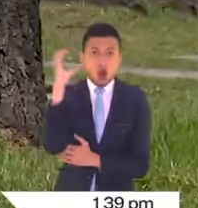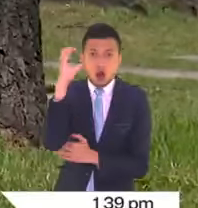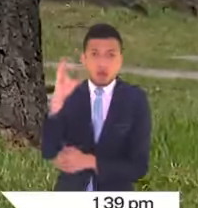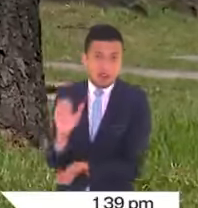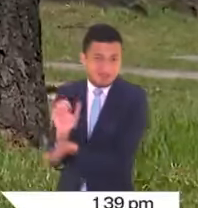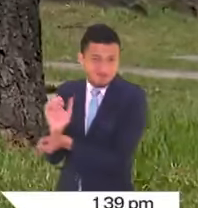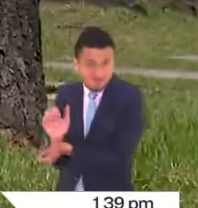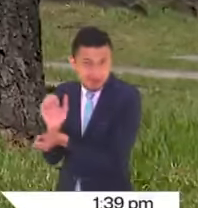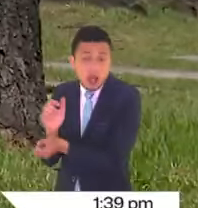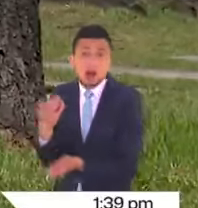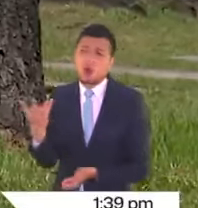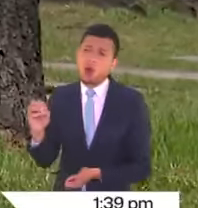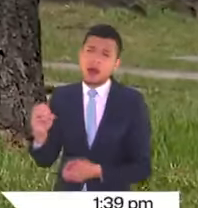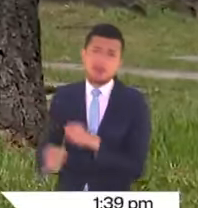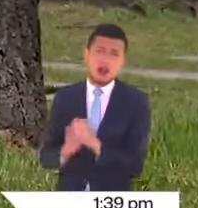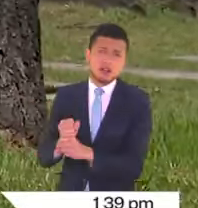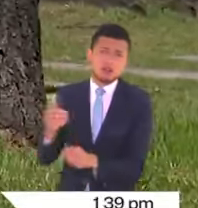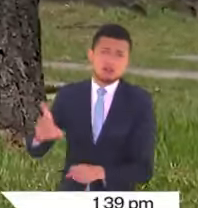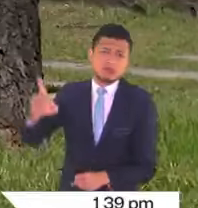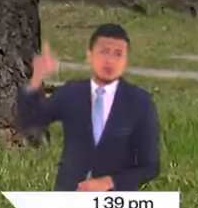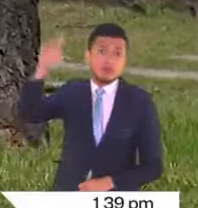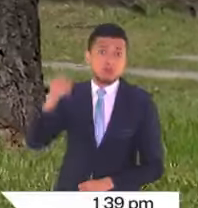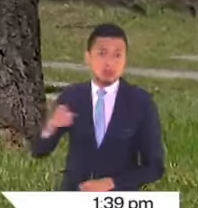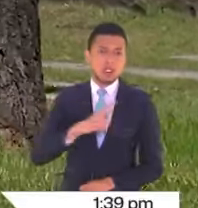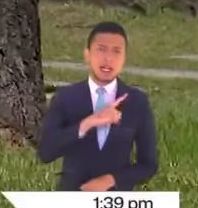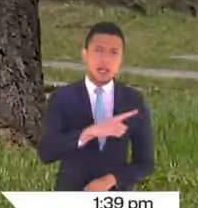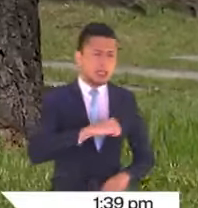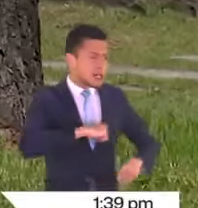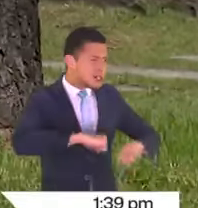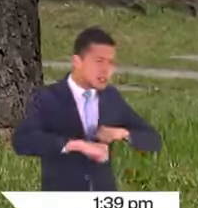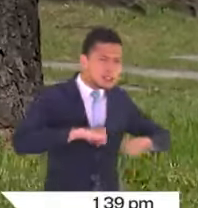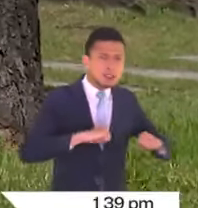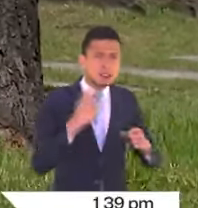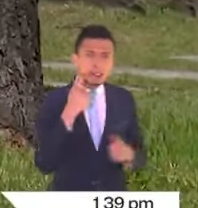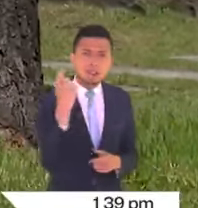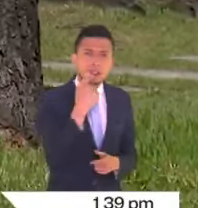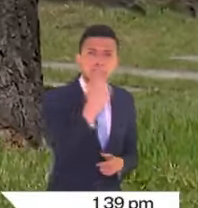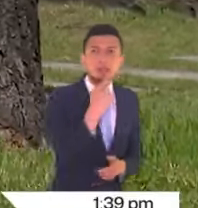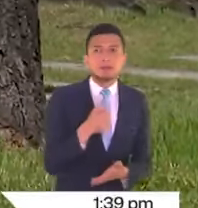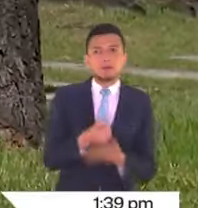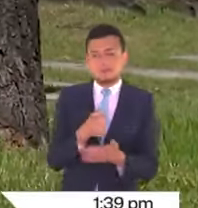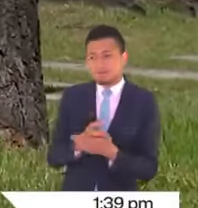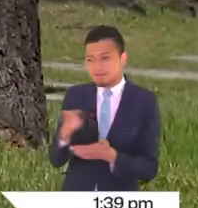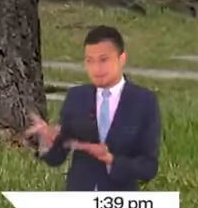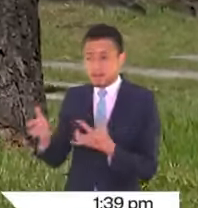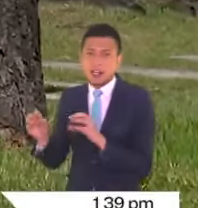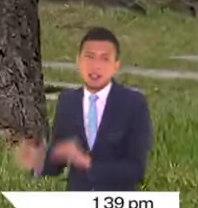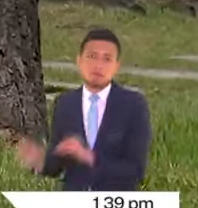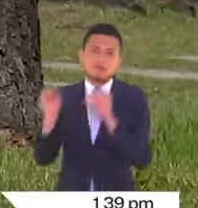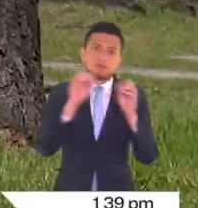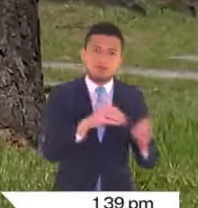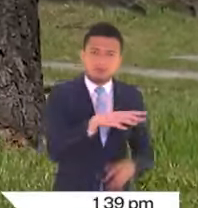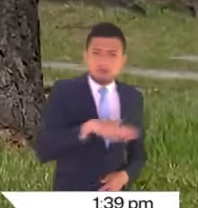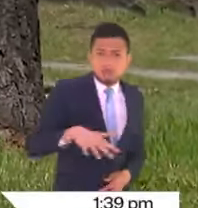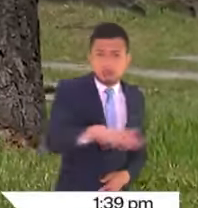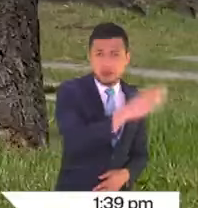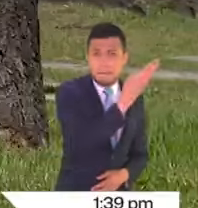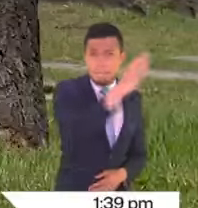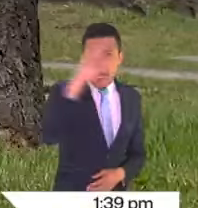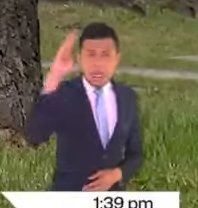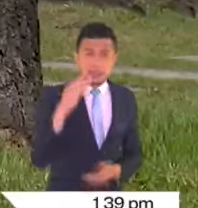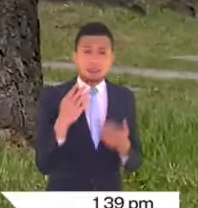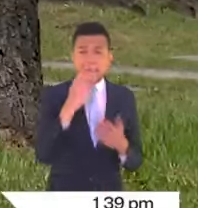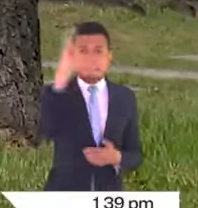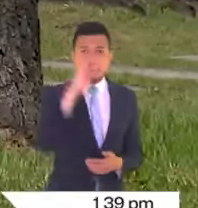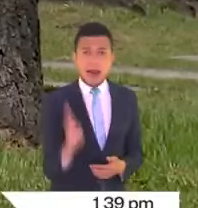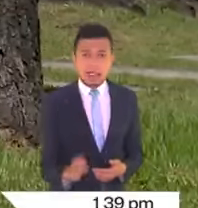40 años y hay una buena noticia. Se está liderando una hermosa cruzada para poderlo trasladar a un santuario en Brasil. La